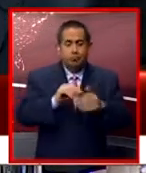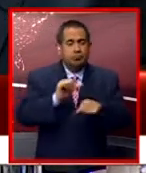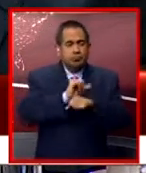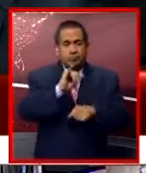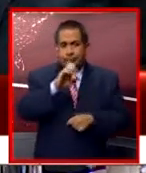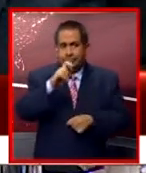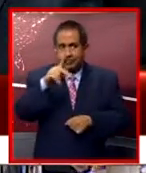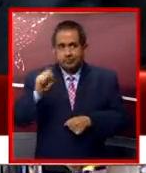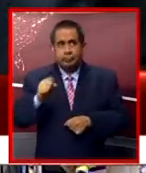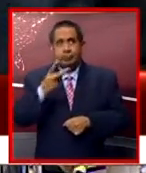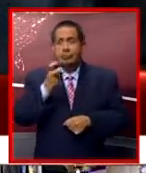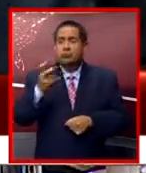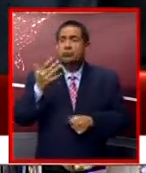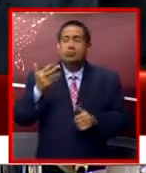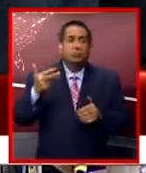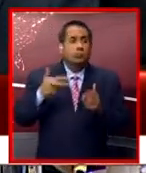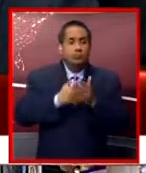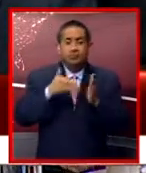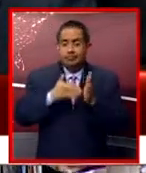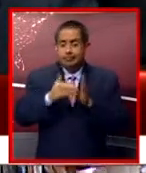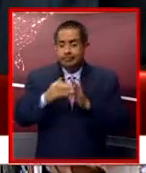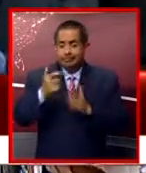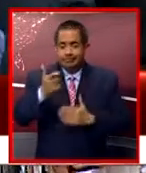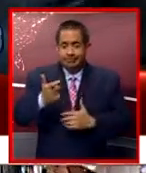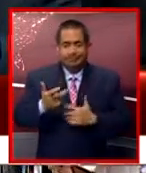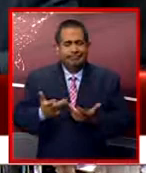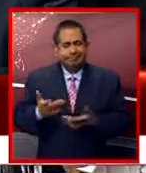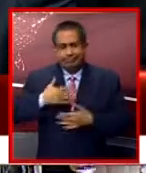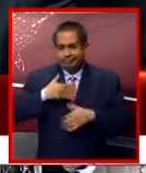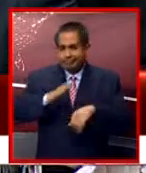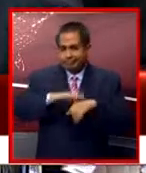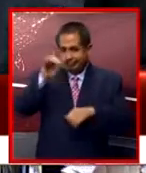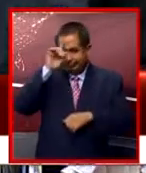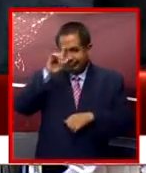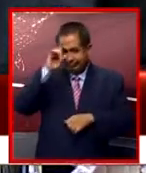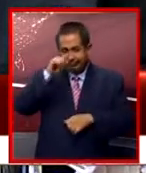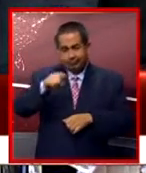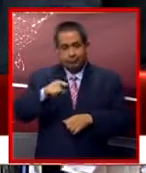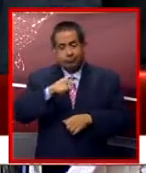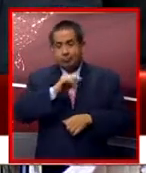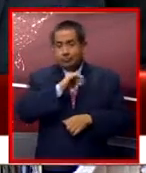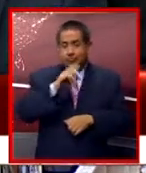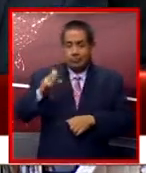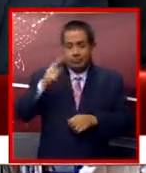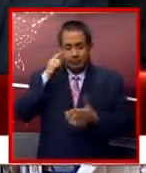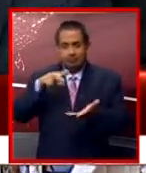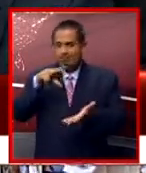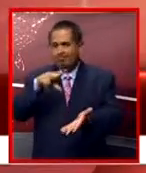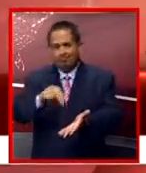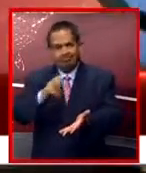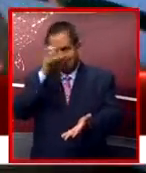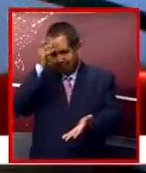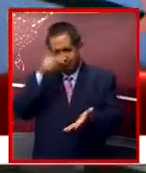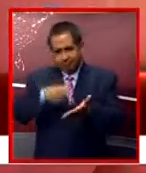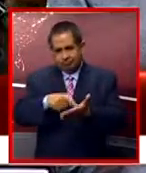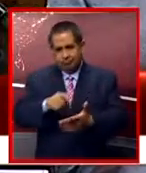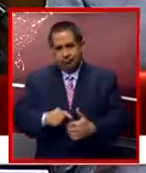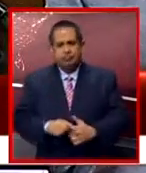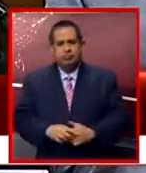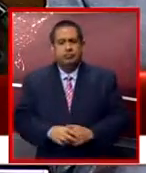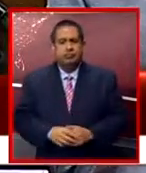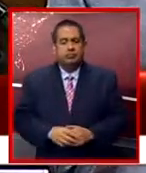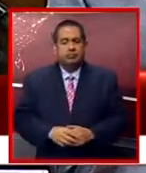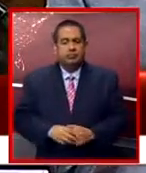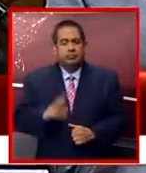IEPS, 258,000 millones de pesos. Yo les recomiendo a quienes estén contra el IEPS que voten contra la ley de ingresos.